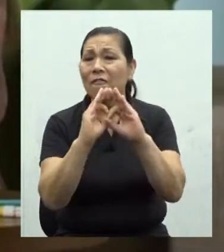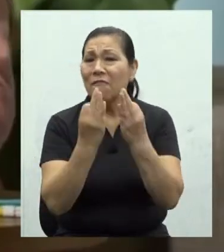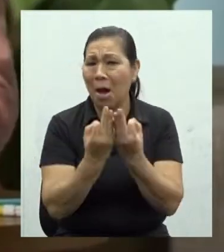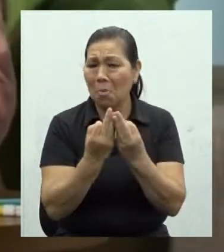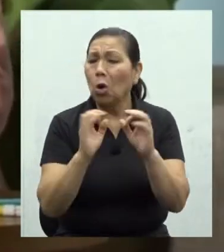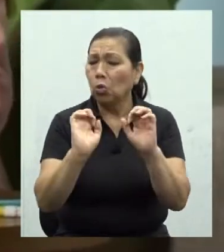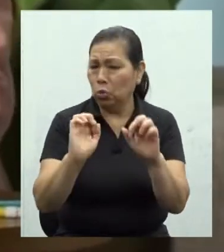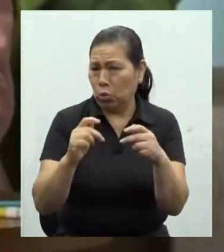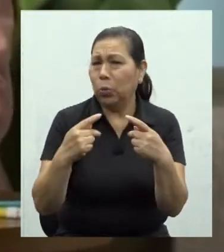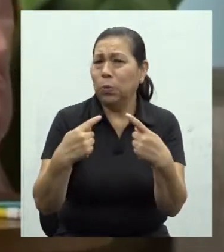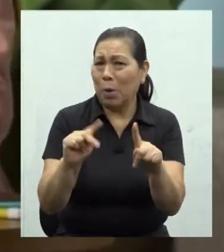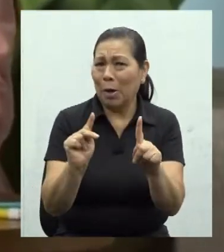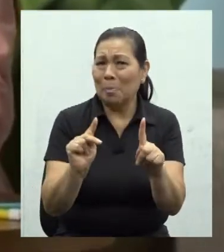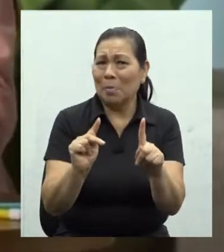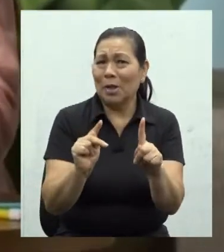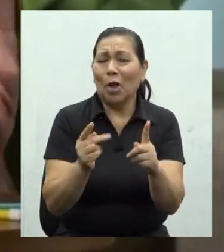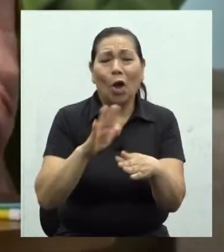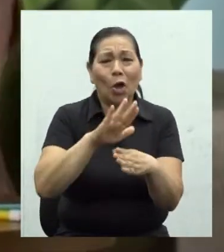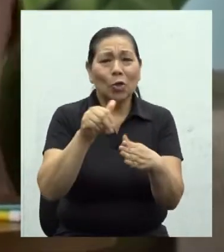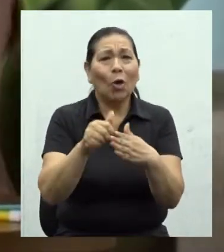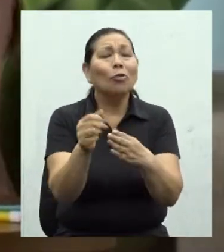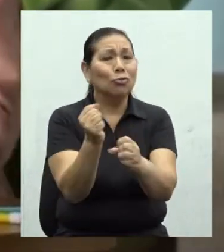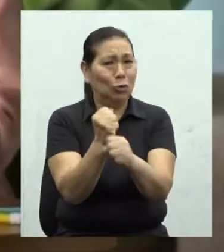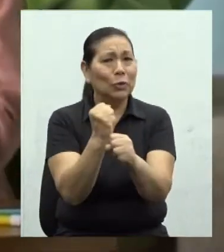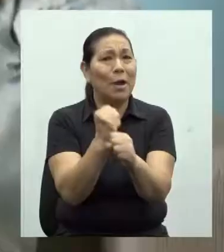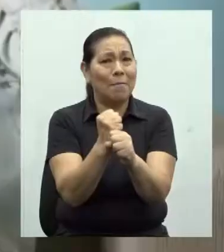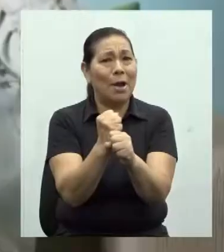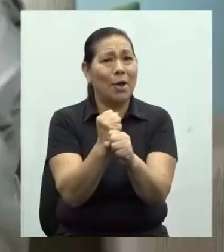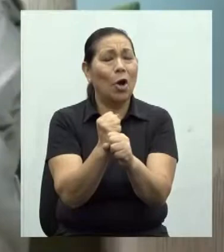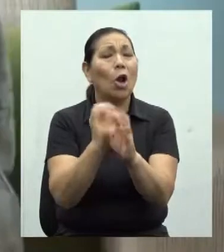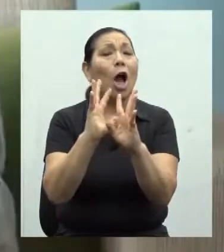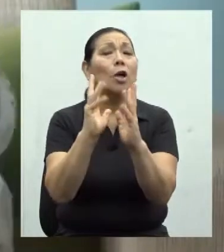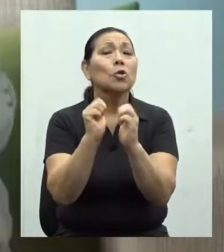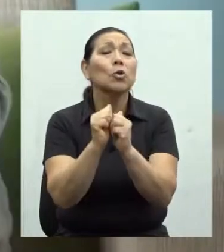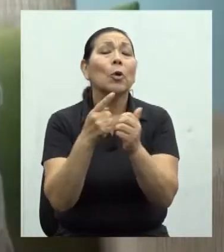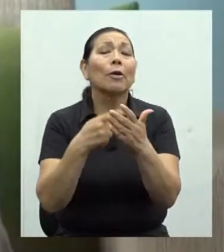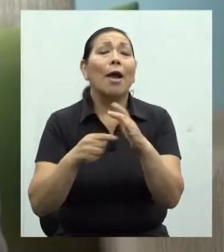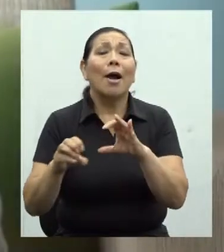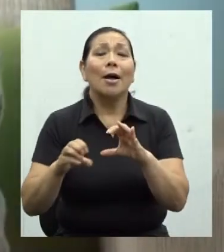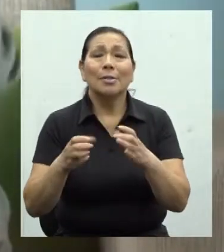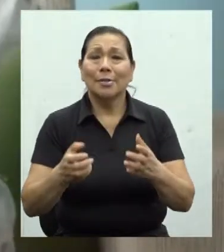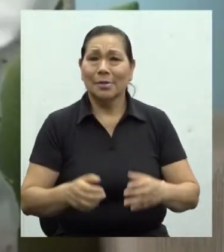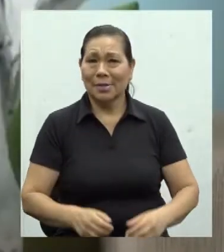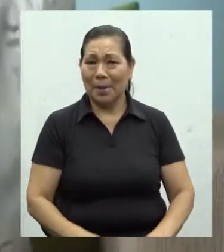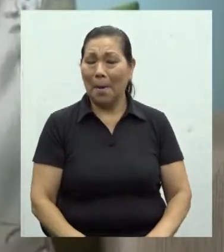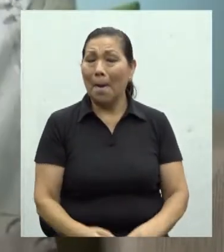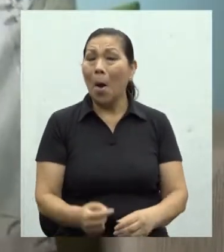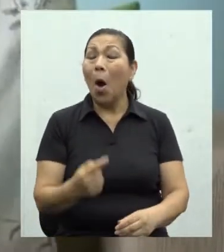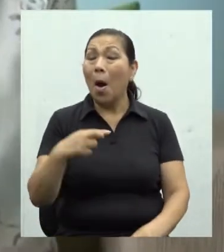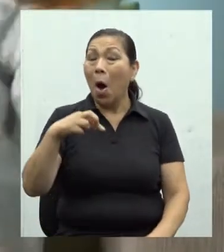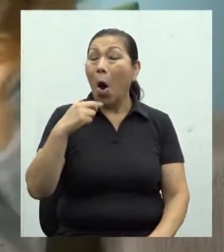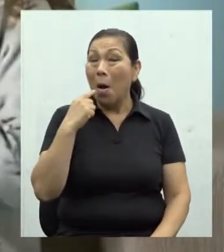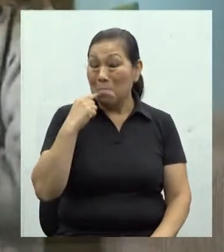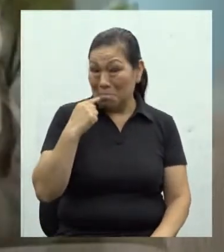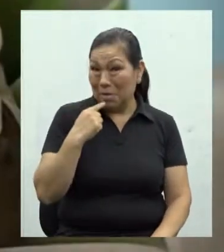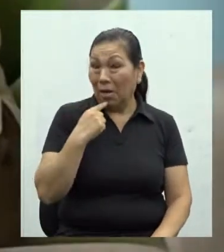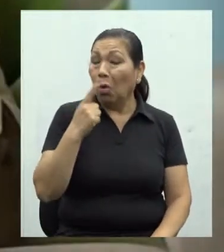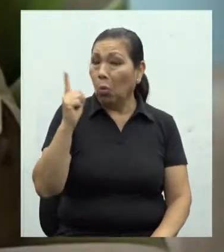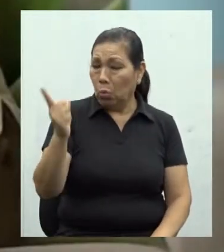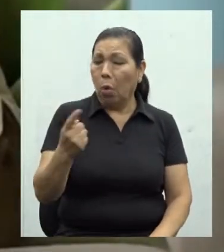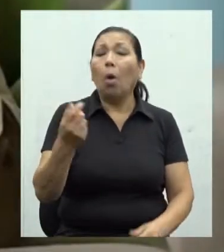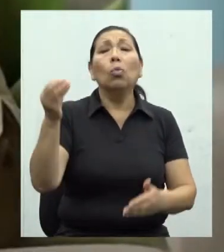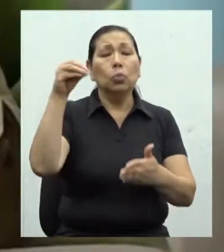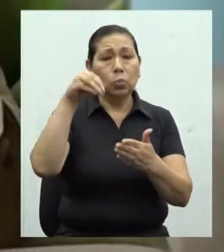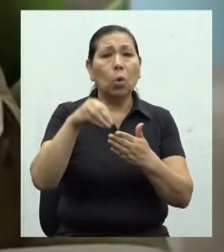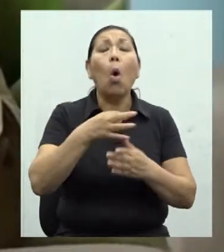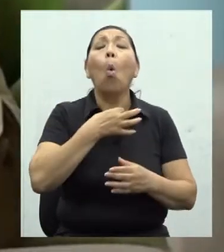le permitan participar en todas las actividades que la asociación realice. Peralta Tapara fue nombrado